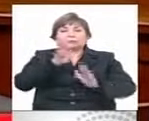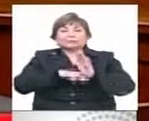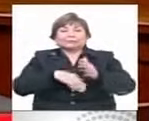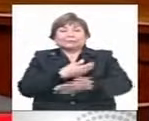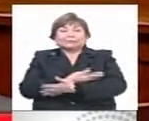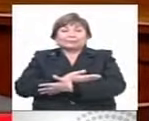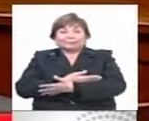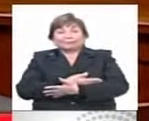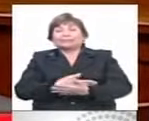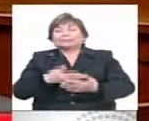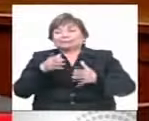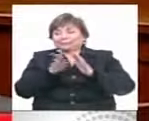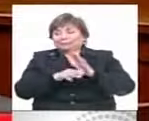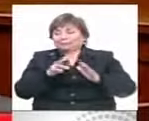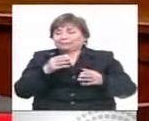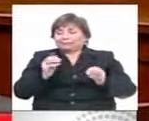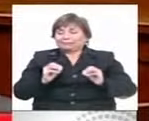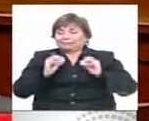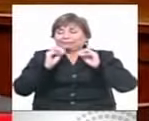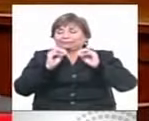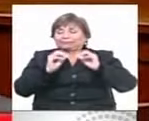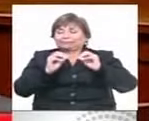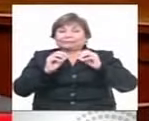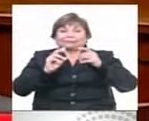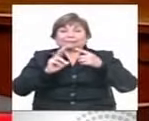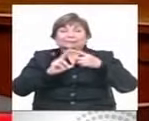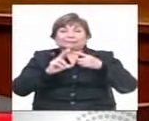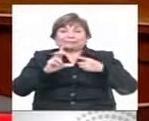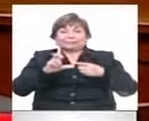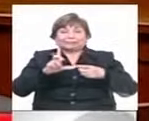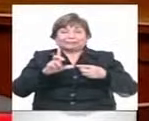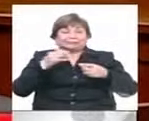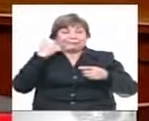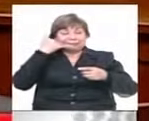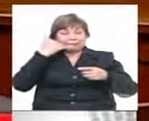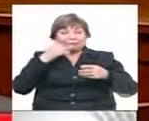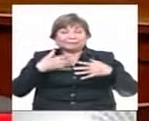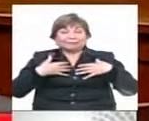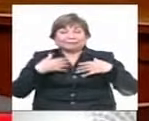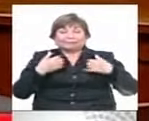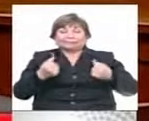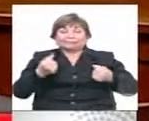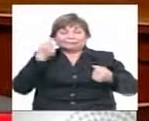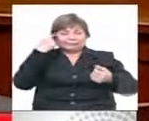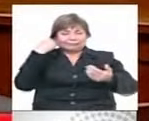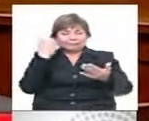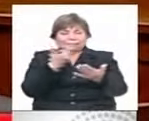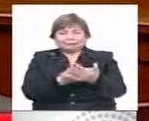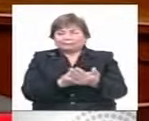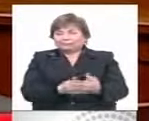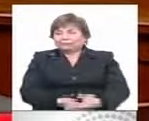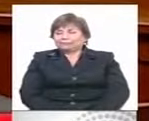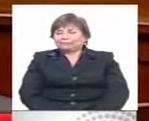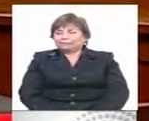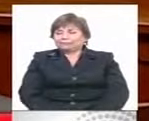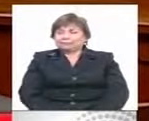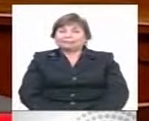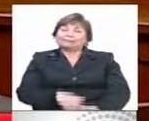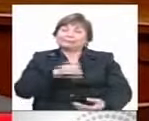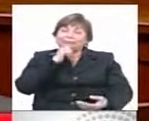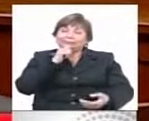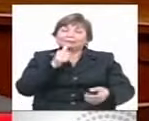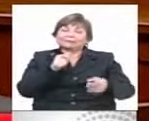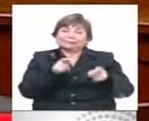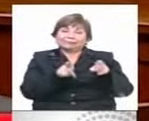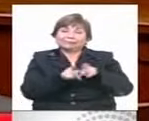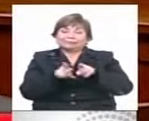para lo cual se ha incorporado la telesalud como una herramienta fundamental para llegar a las familias. Asimismo, en el